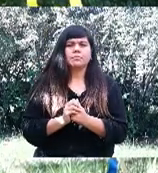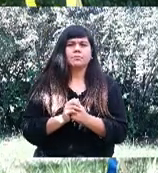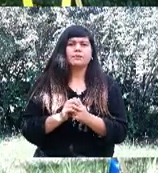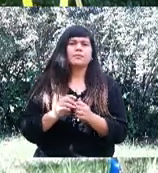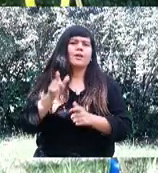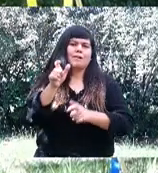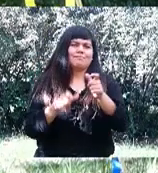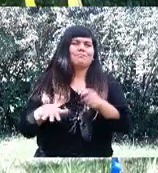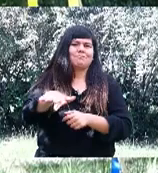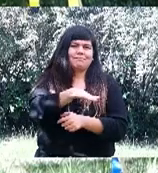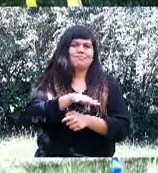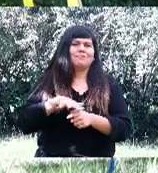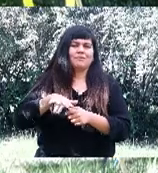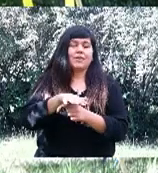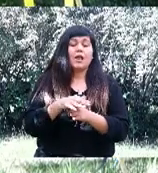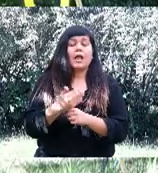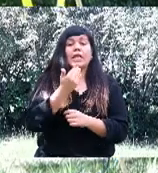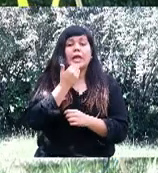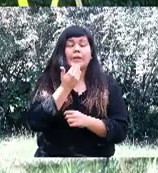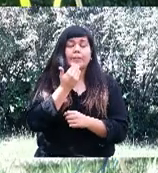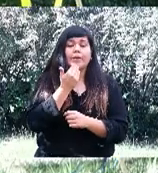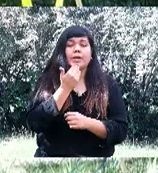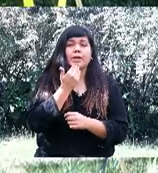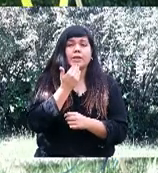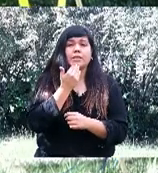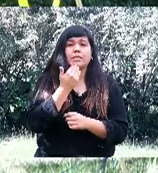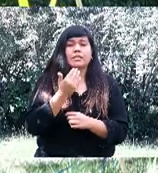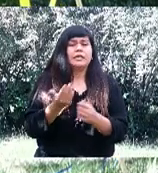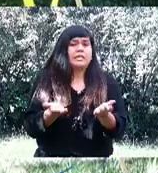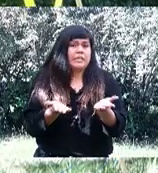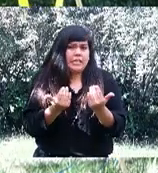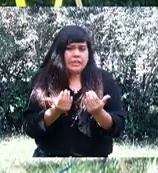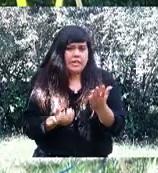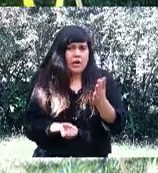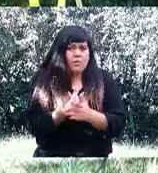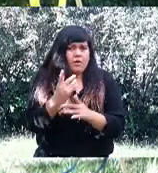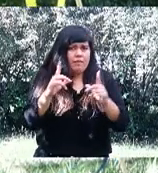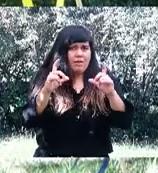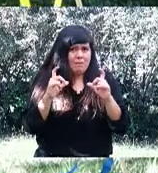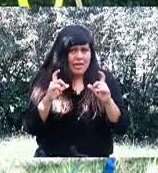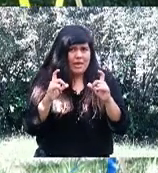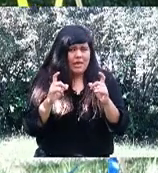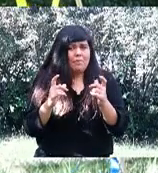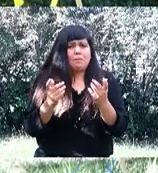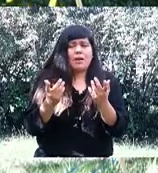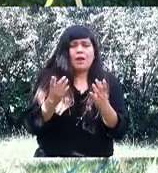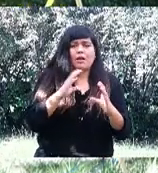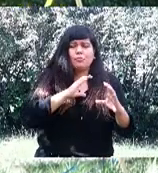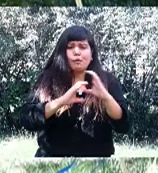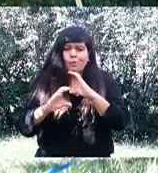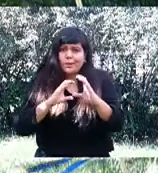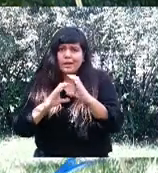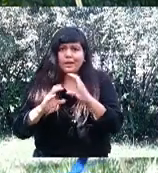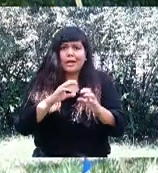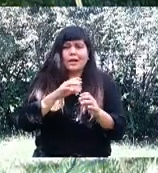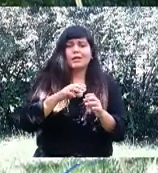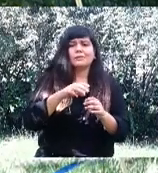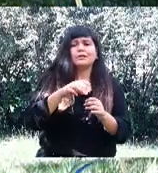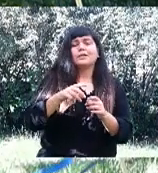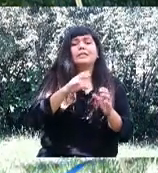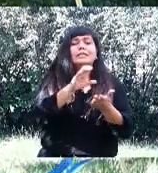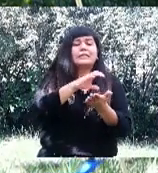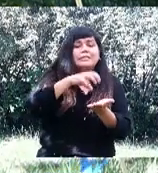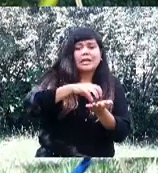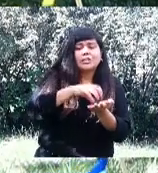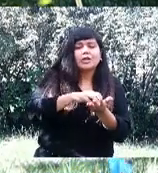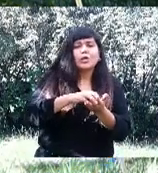de la comunidad eh También frente si es era necesario una nueva imagen para para comunicar esta idea de centro interactivo de los conocimientos